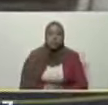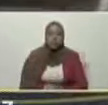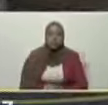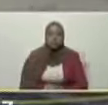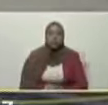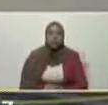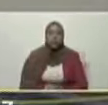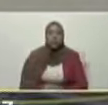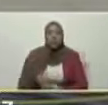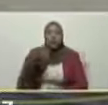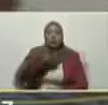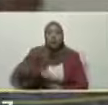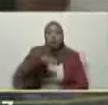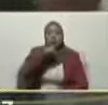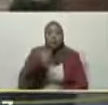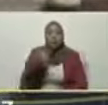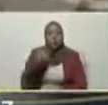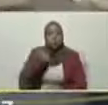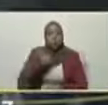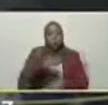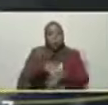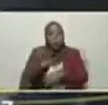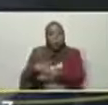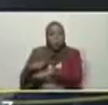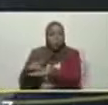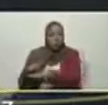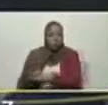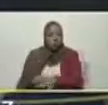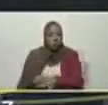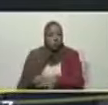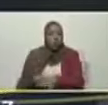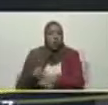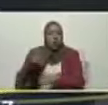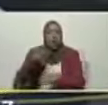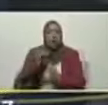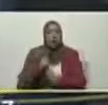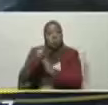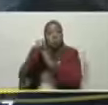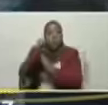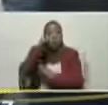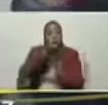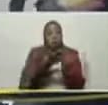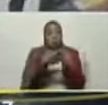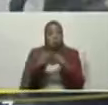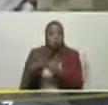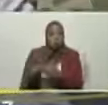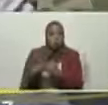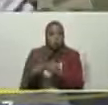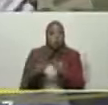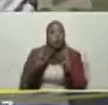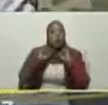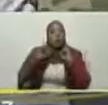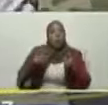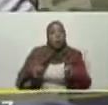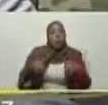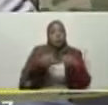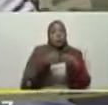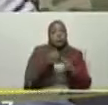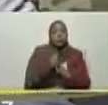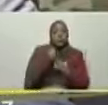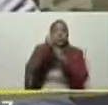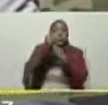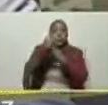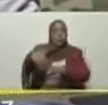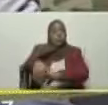El poder popular, yo lo convoco. Bueno, calle por calle, jefa y jefe de